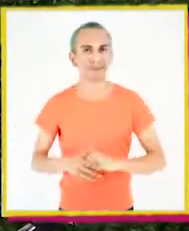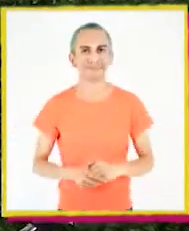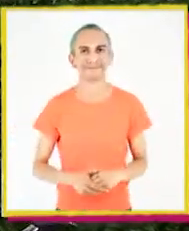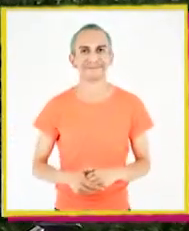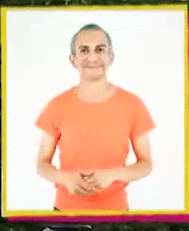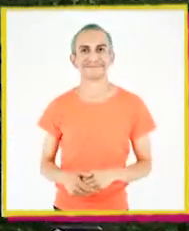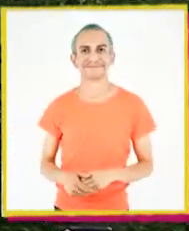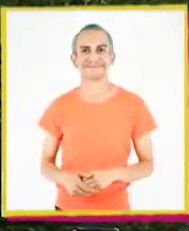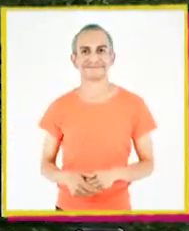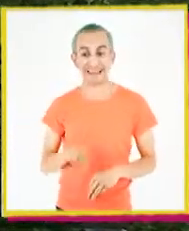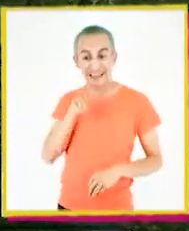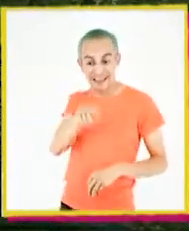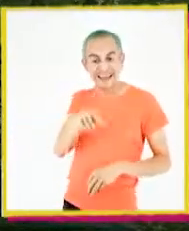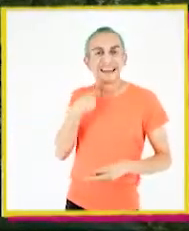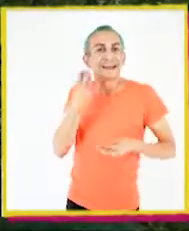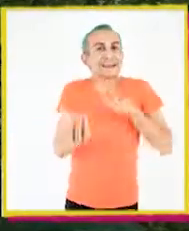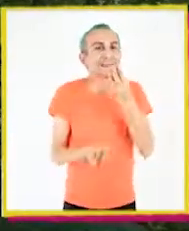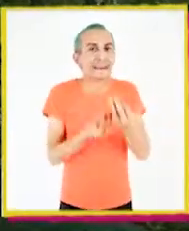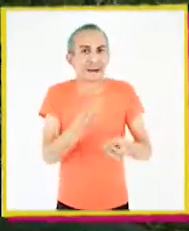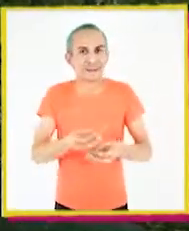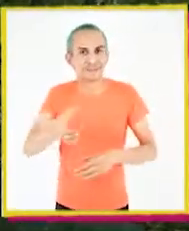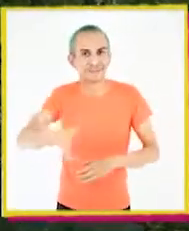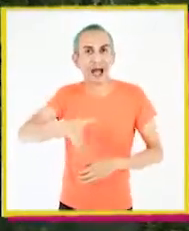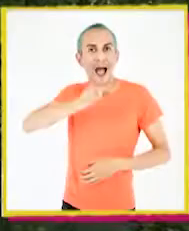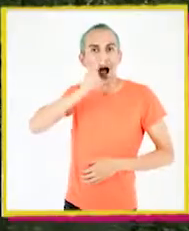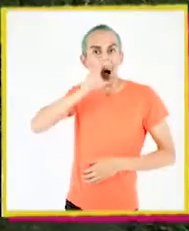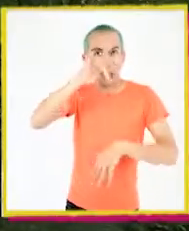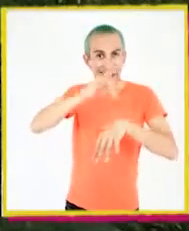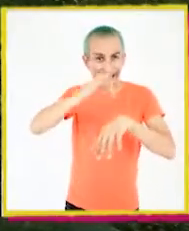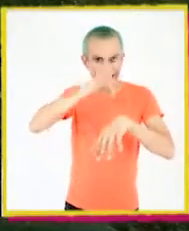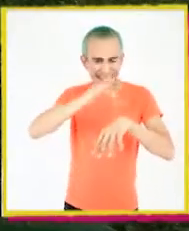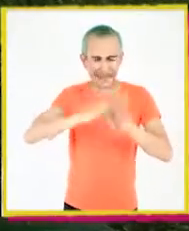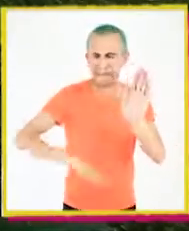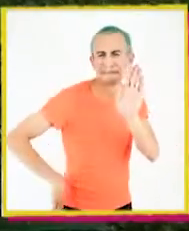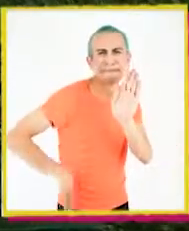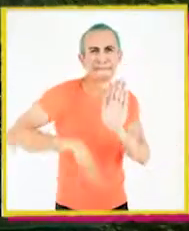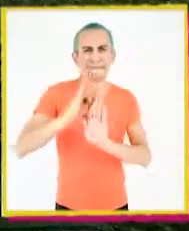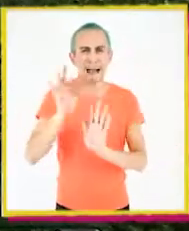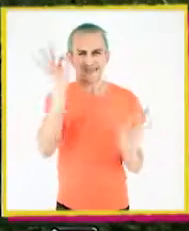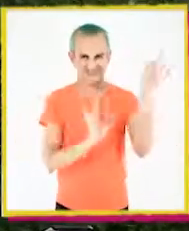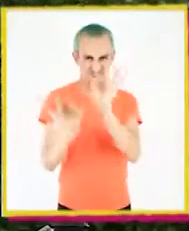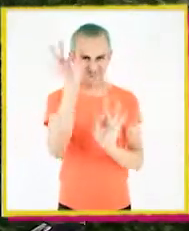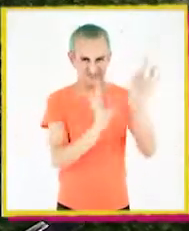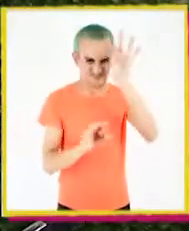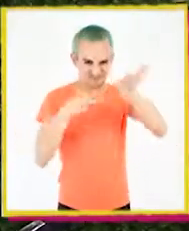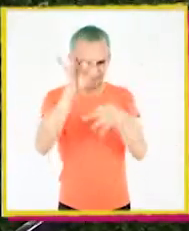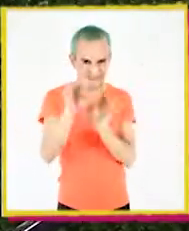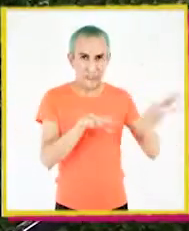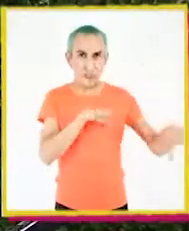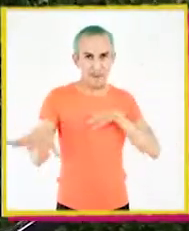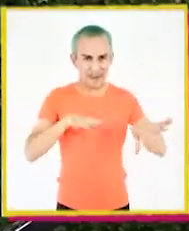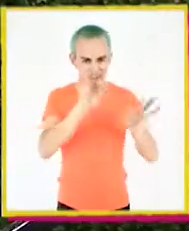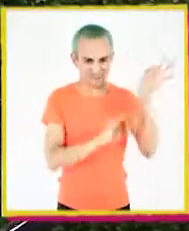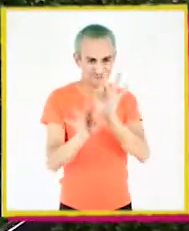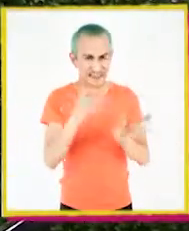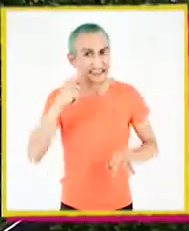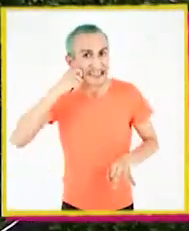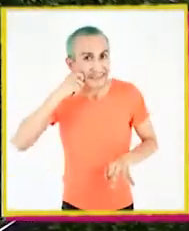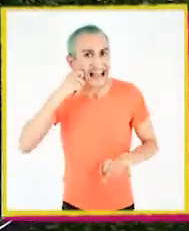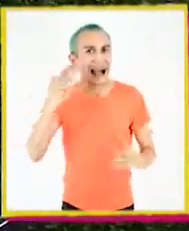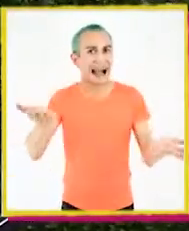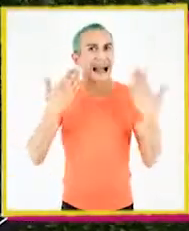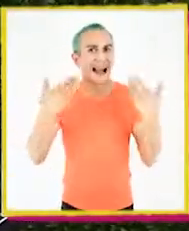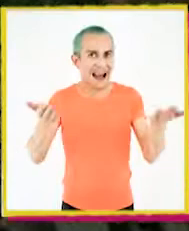experimento? Lo que aquí ocurrió es que en el vaso con agua caliente hay mayor movimiento o agitación de las partículas, es